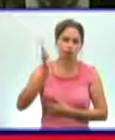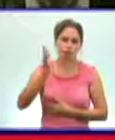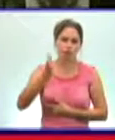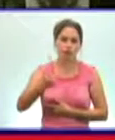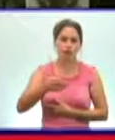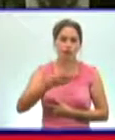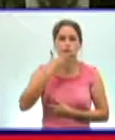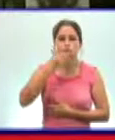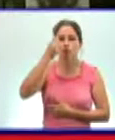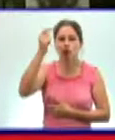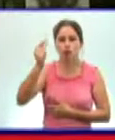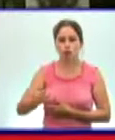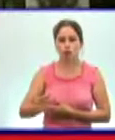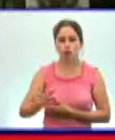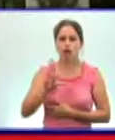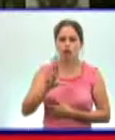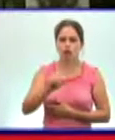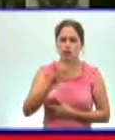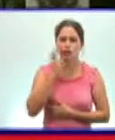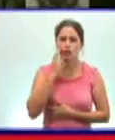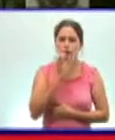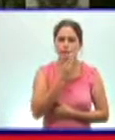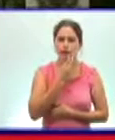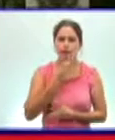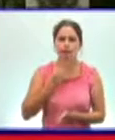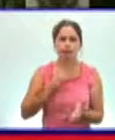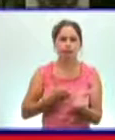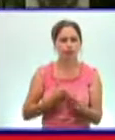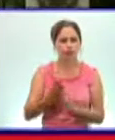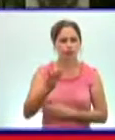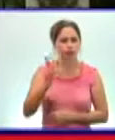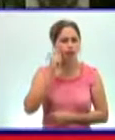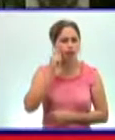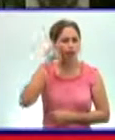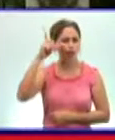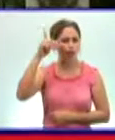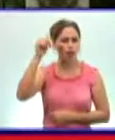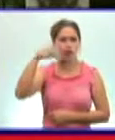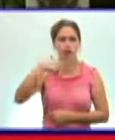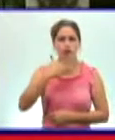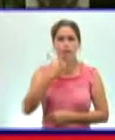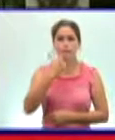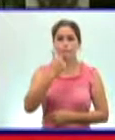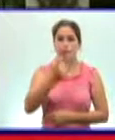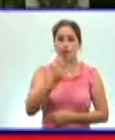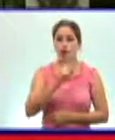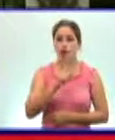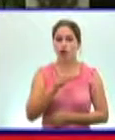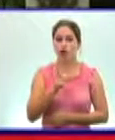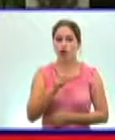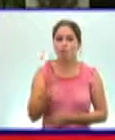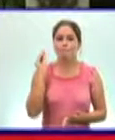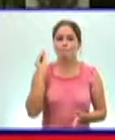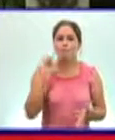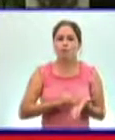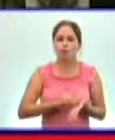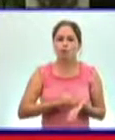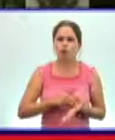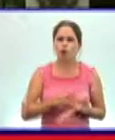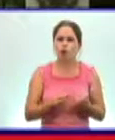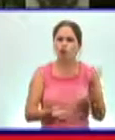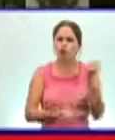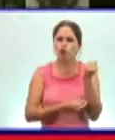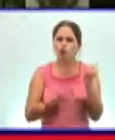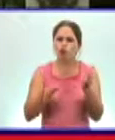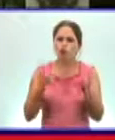Y dice Martí, o continúa diciendo Martí, las ideas, aunque sean buenas, no se imponen ni por la fuerza de